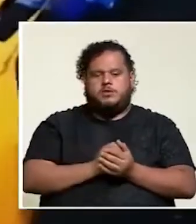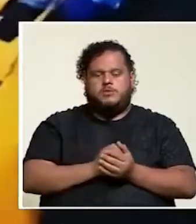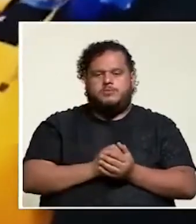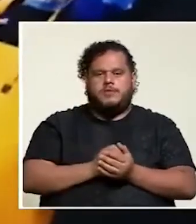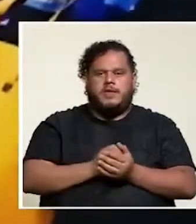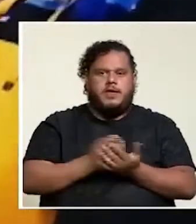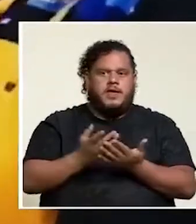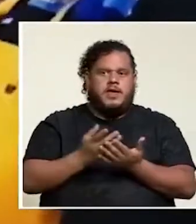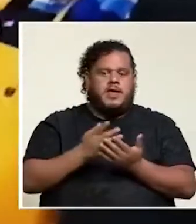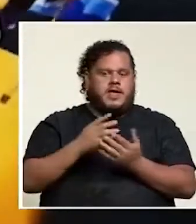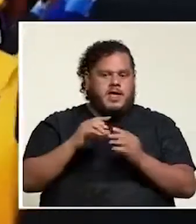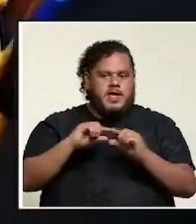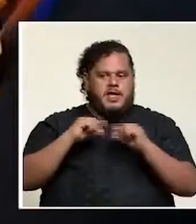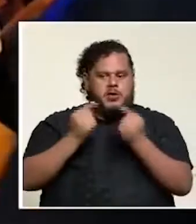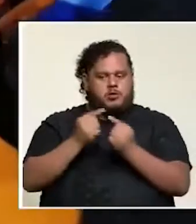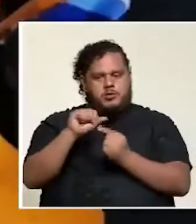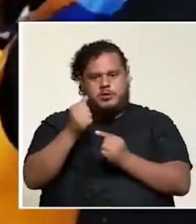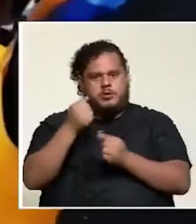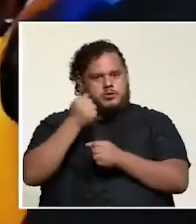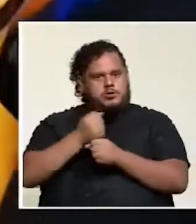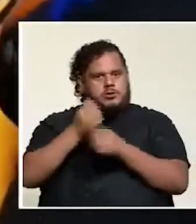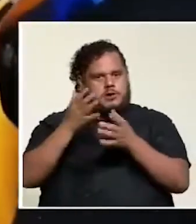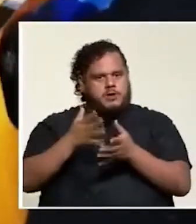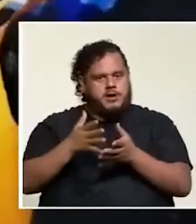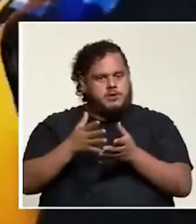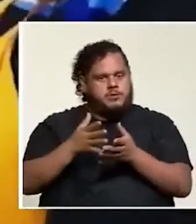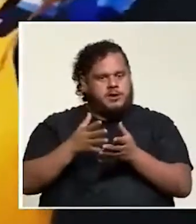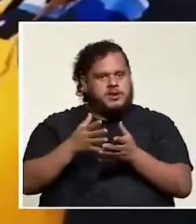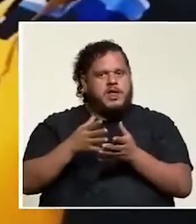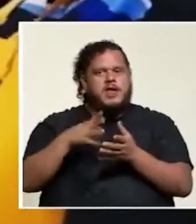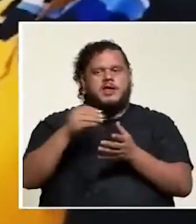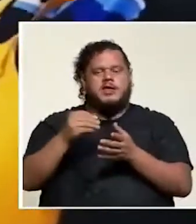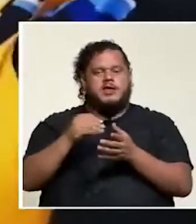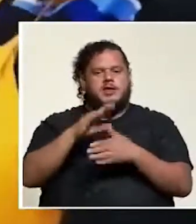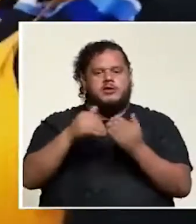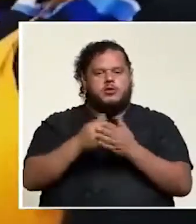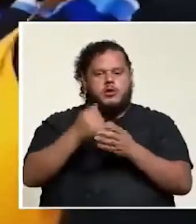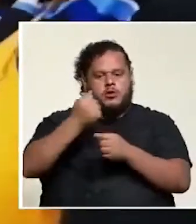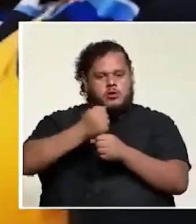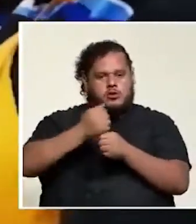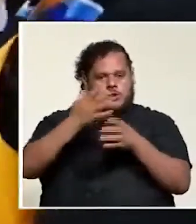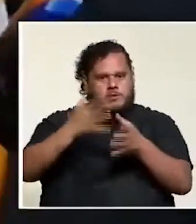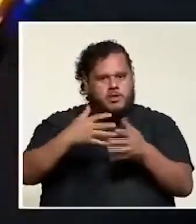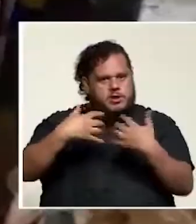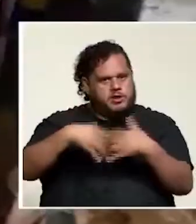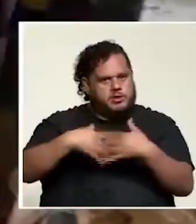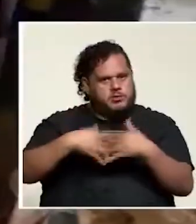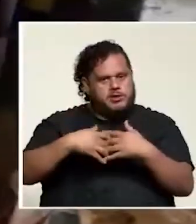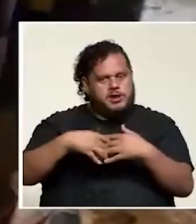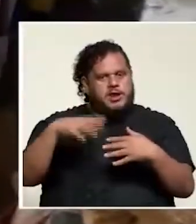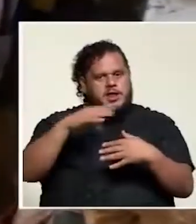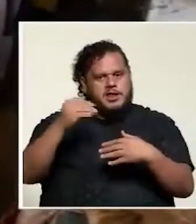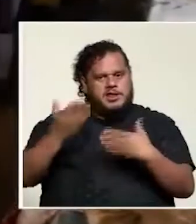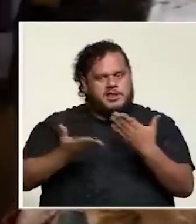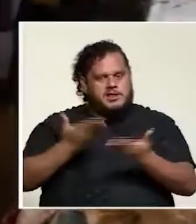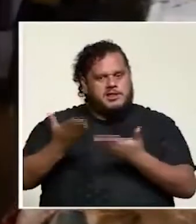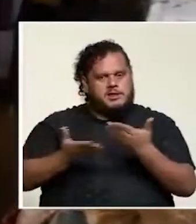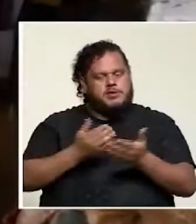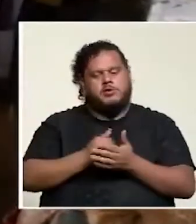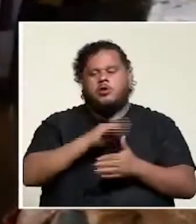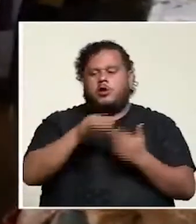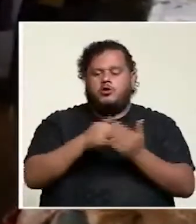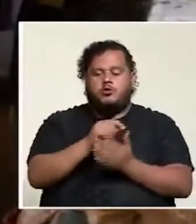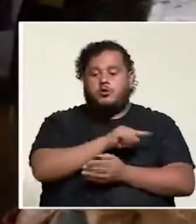seguido del grupo de otros trabajadores y de las clases obreras industriales y de servicios. Todas